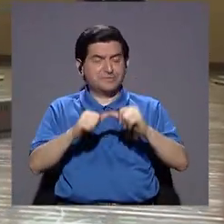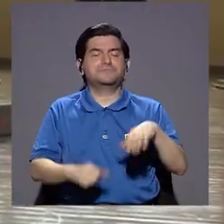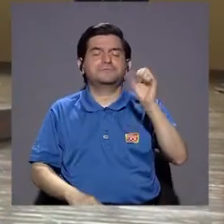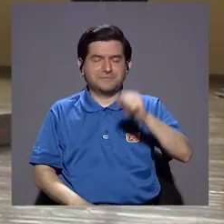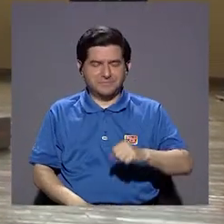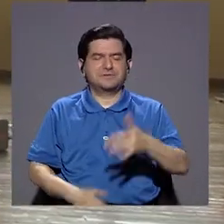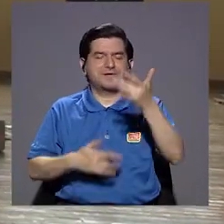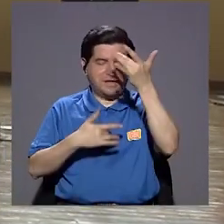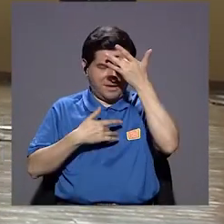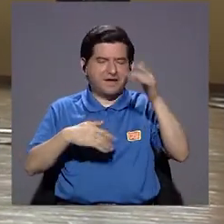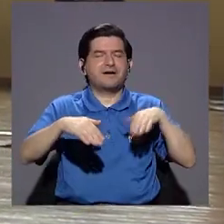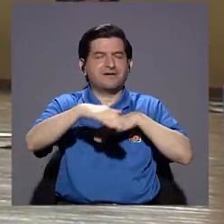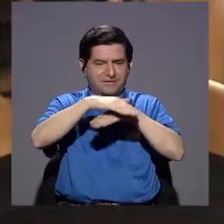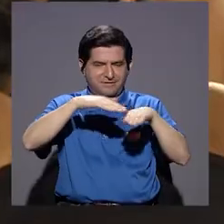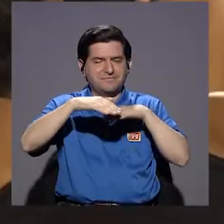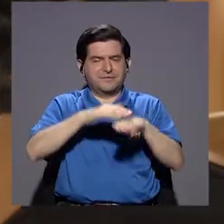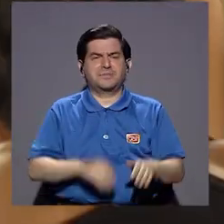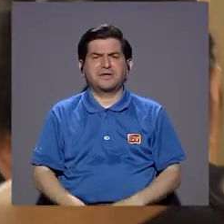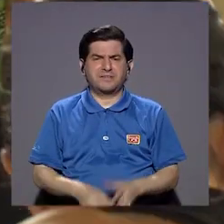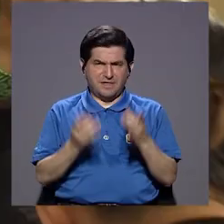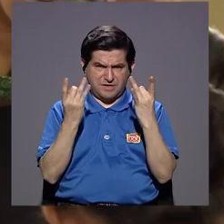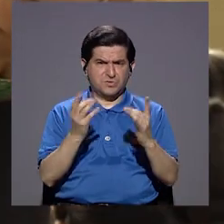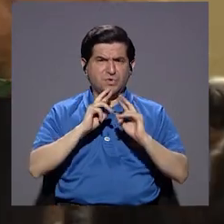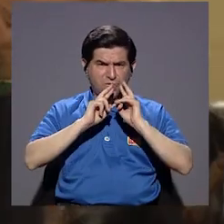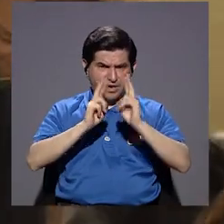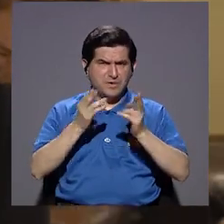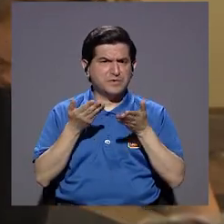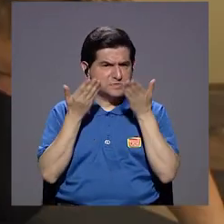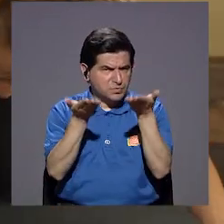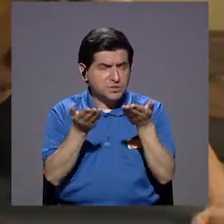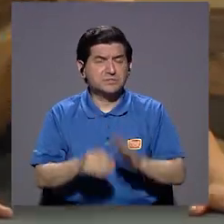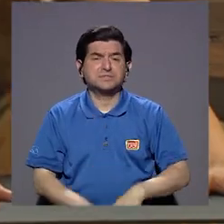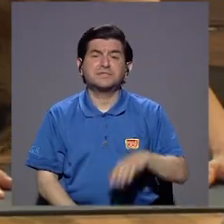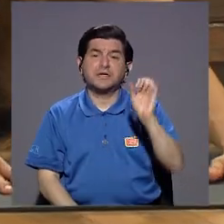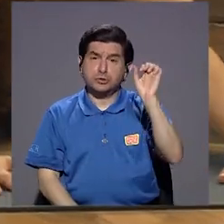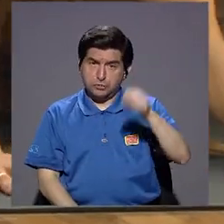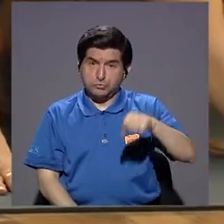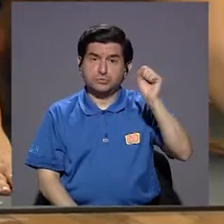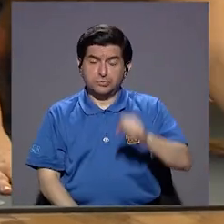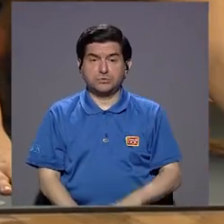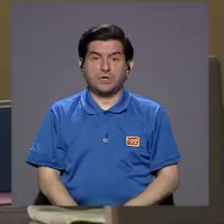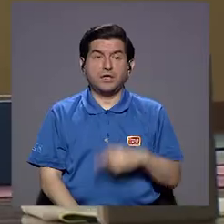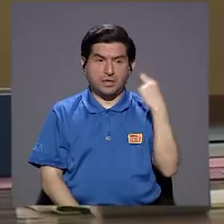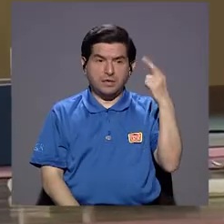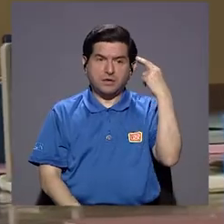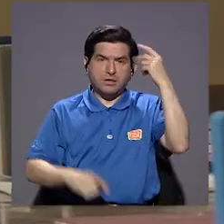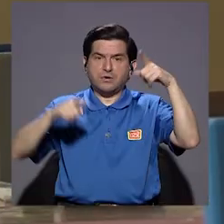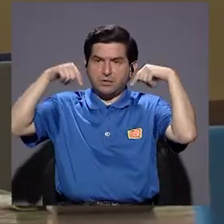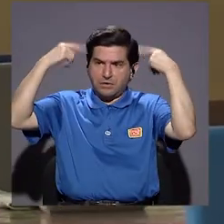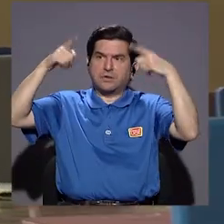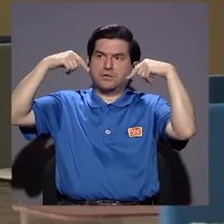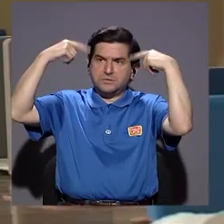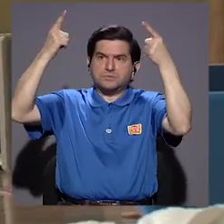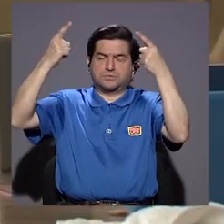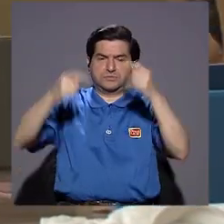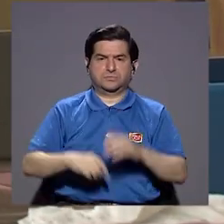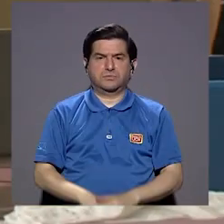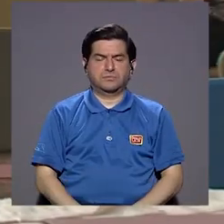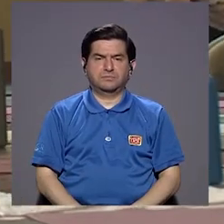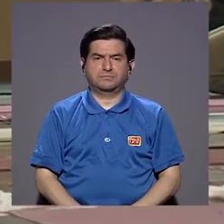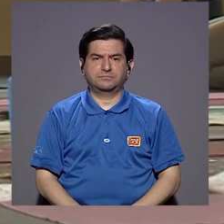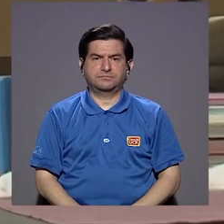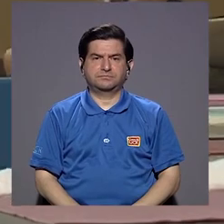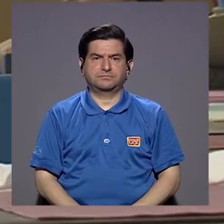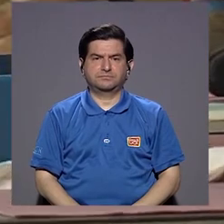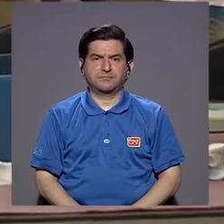enfermedad, base. Creo que el yoga viene a dar una respuesta a eso. Sí, bueno, por algo es tan famoso, porque